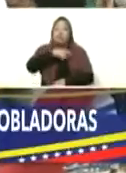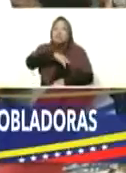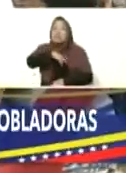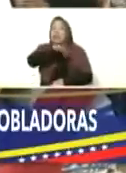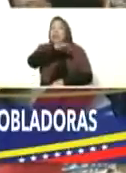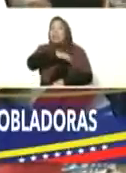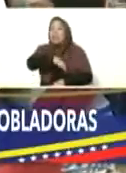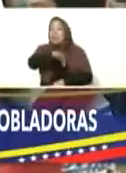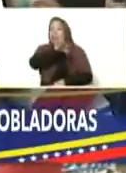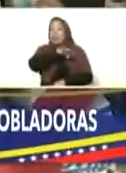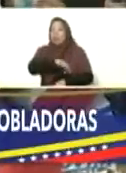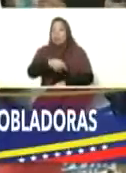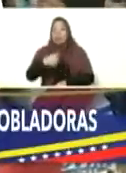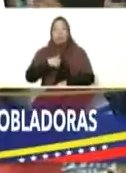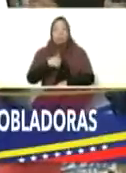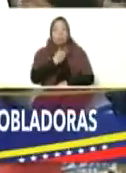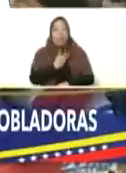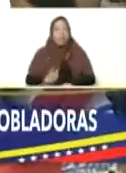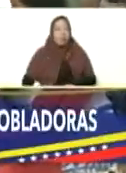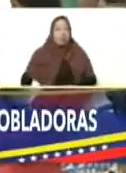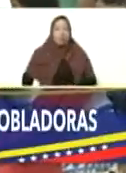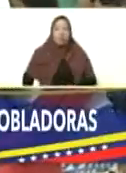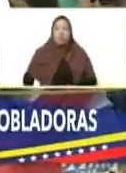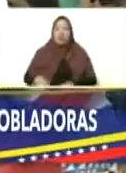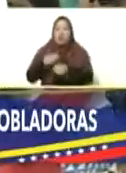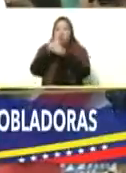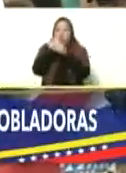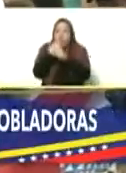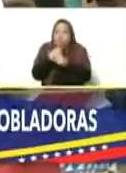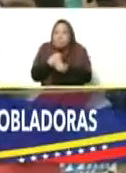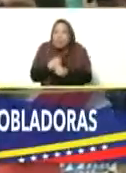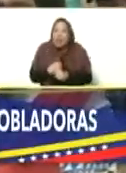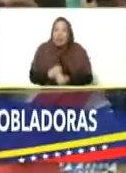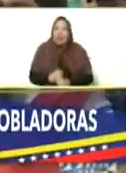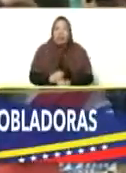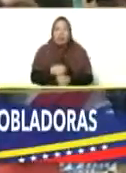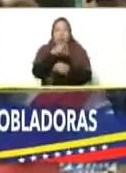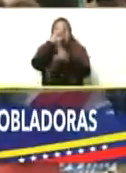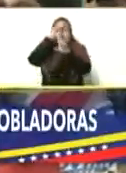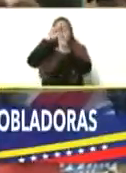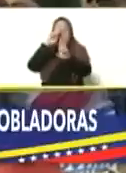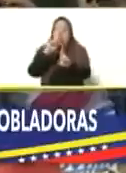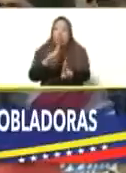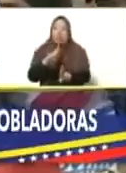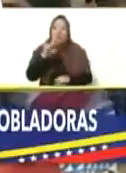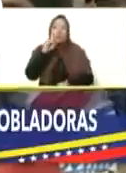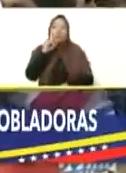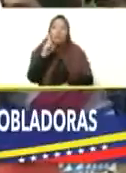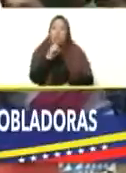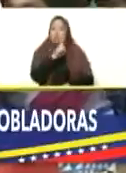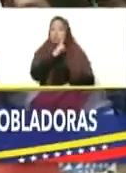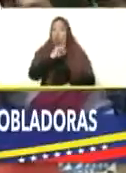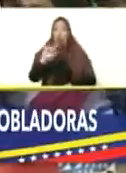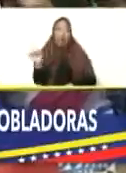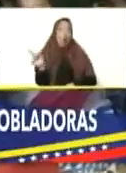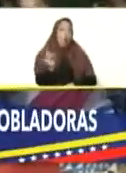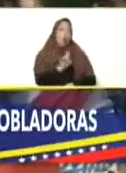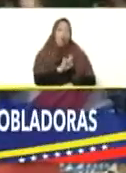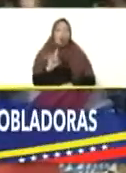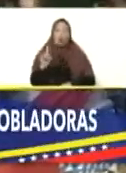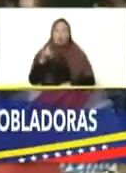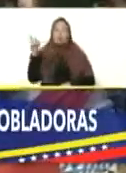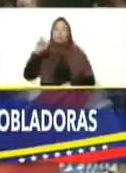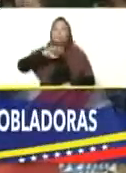no y yo le voy a decir presidente yo espero con todo respeto autonomía dame nombre porque no le vamos a dar nombre porque